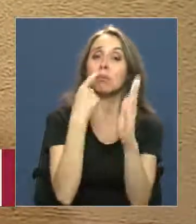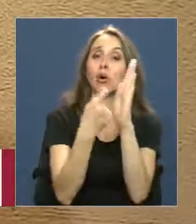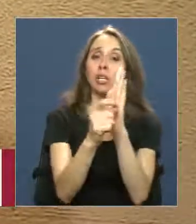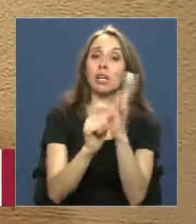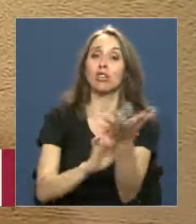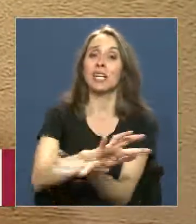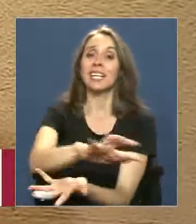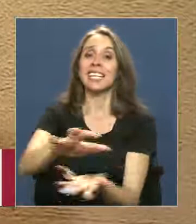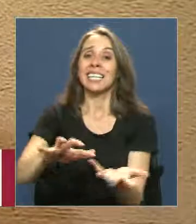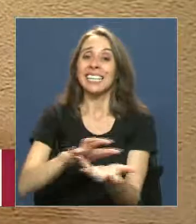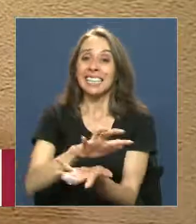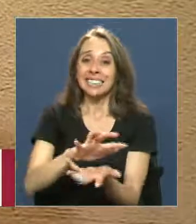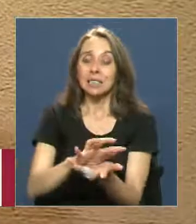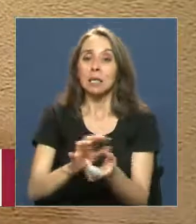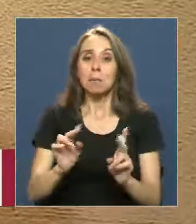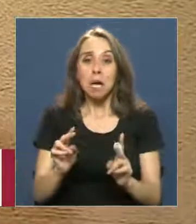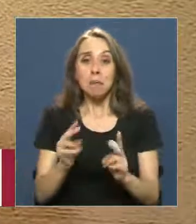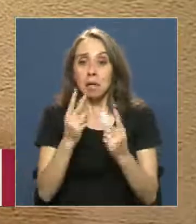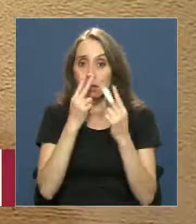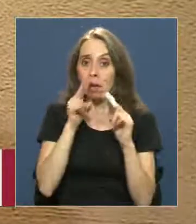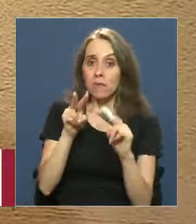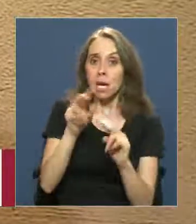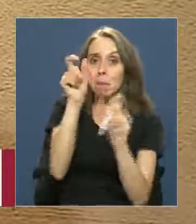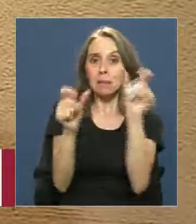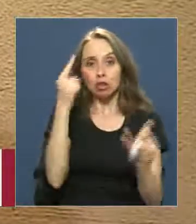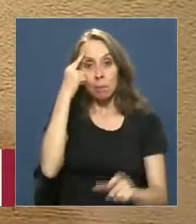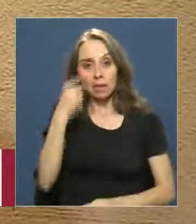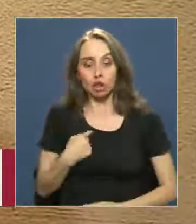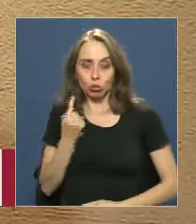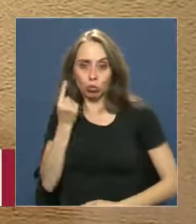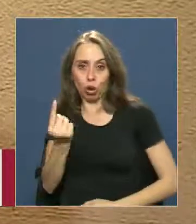la crisis nos permite ver que el individualismo